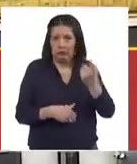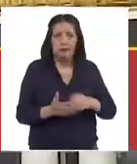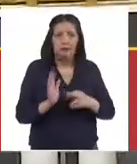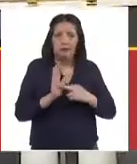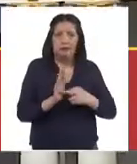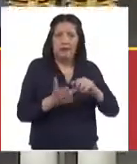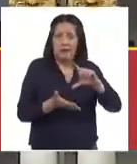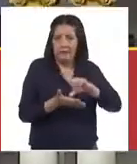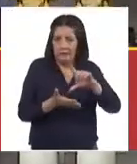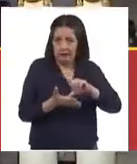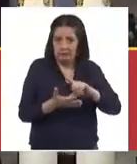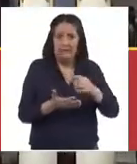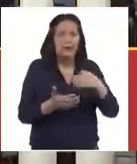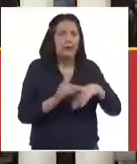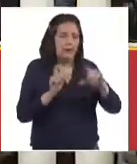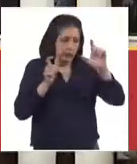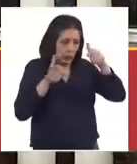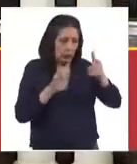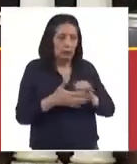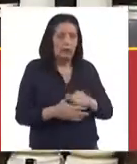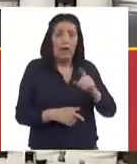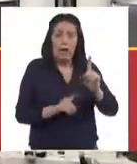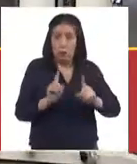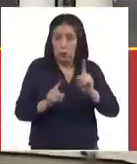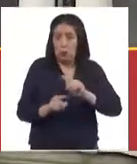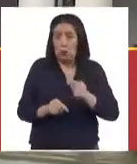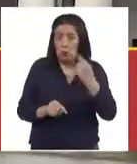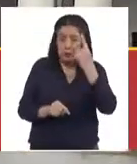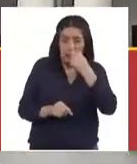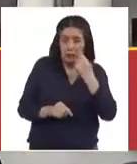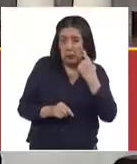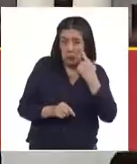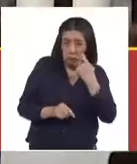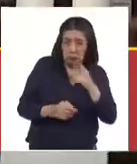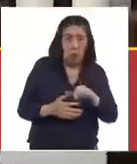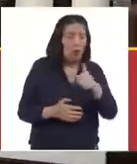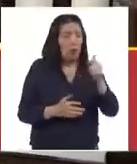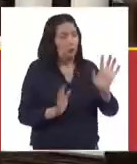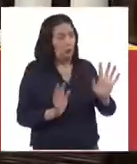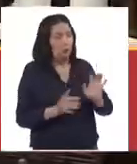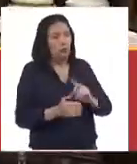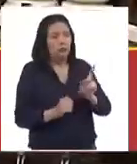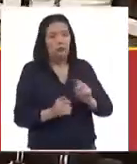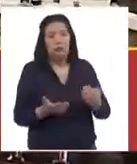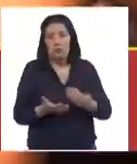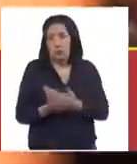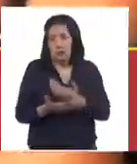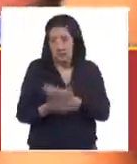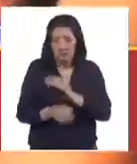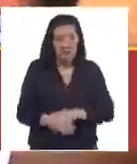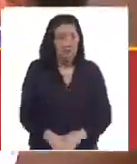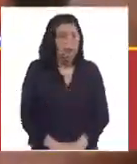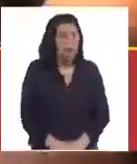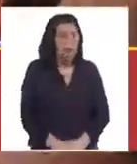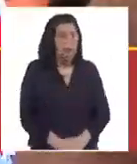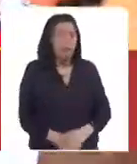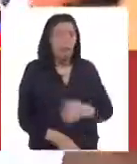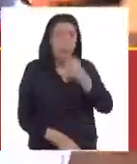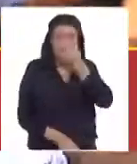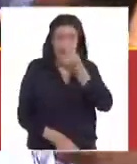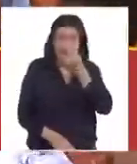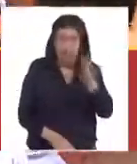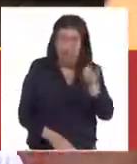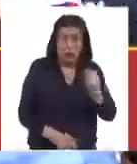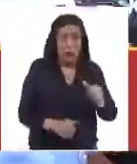Lima Metropolitana en el Congreso. Hay rostros conocidos, otros resistidos y también nuevos. Martín